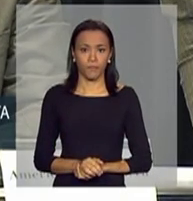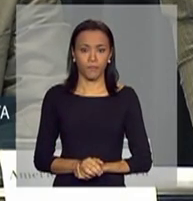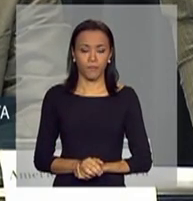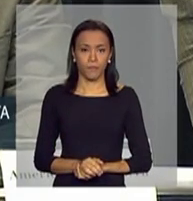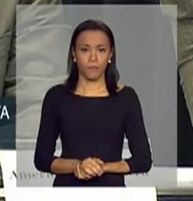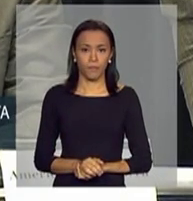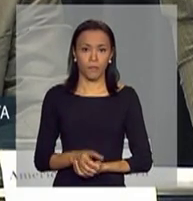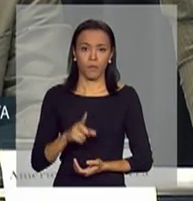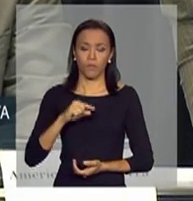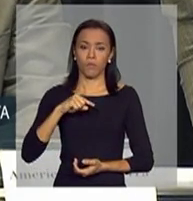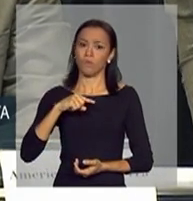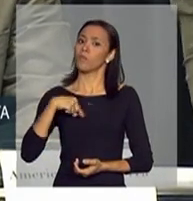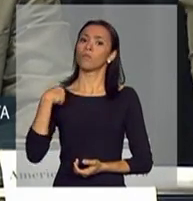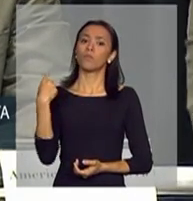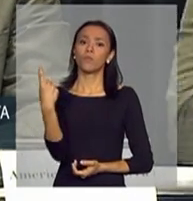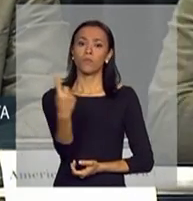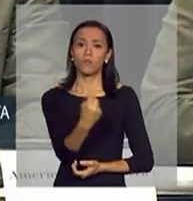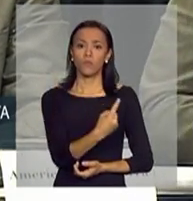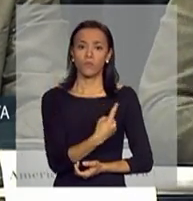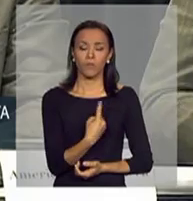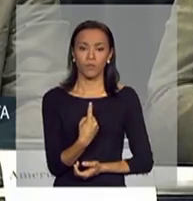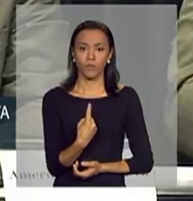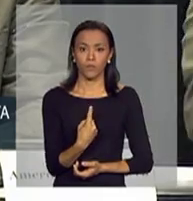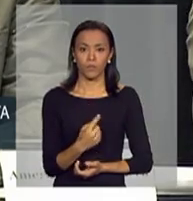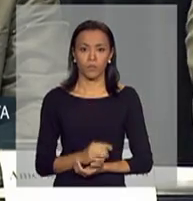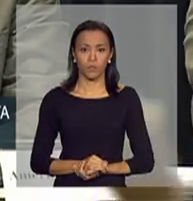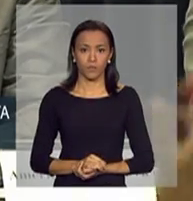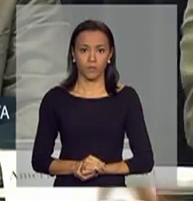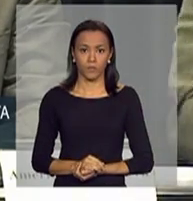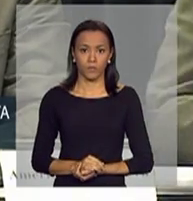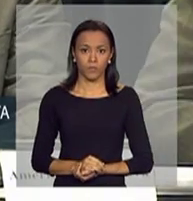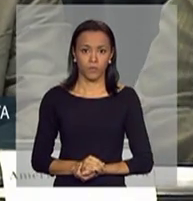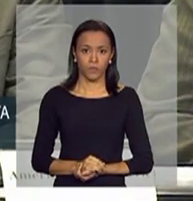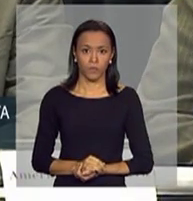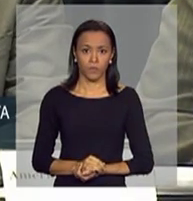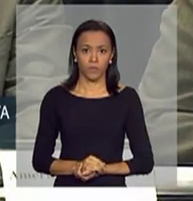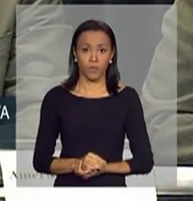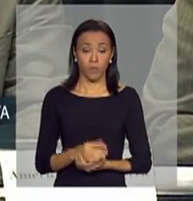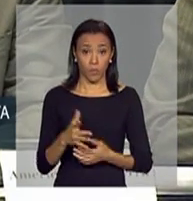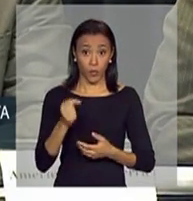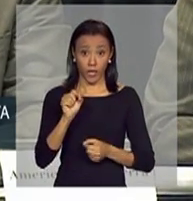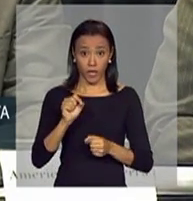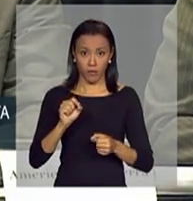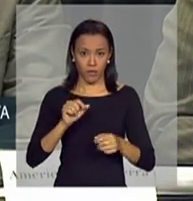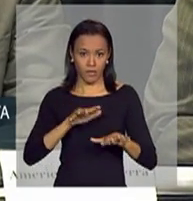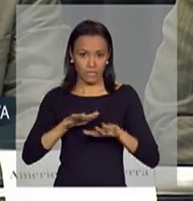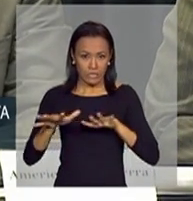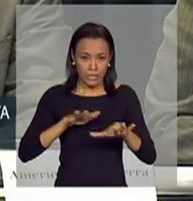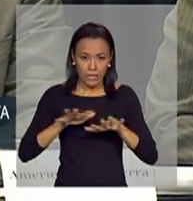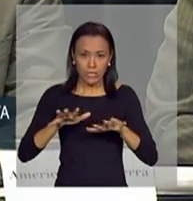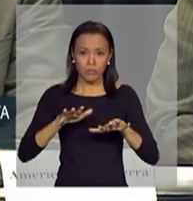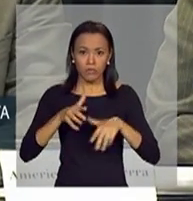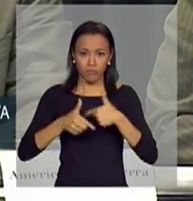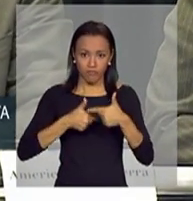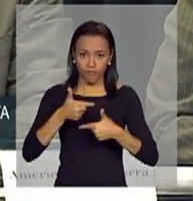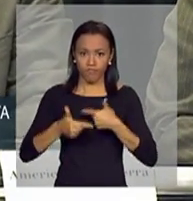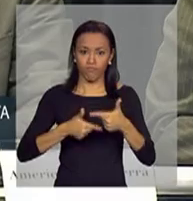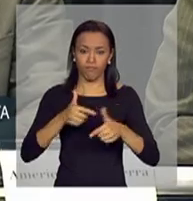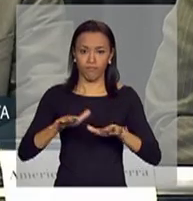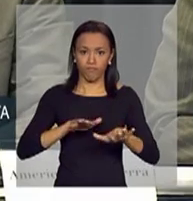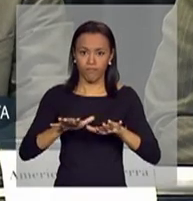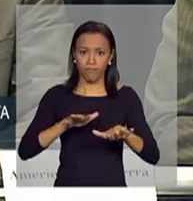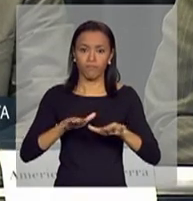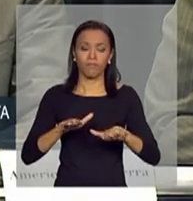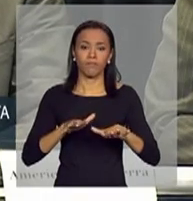No es un caso aislado, está sumergido en una dinámica regional,